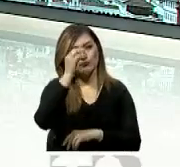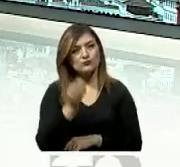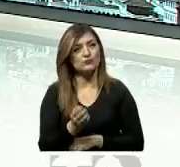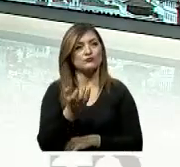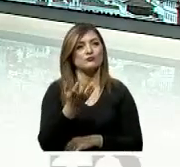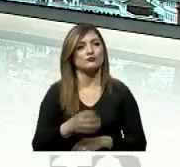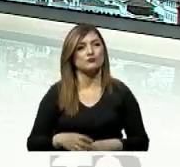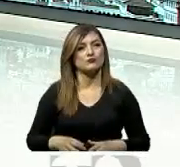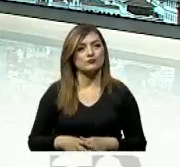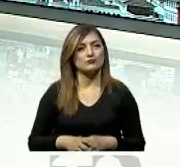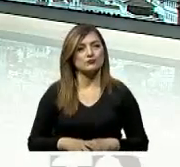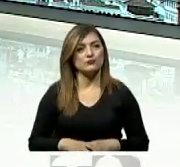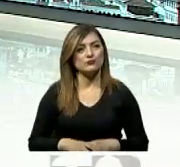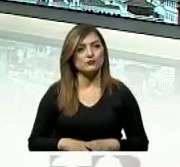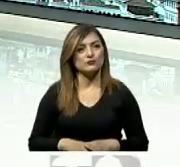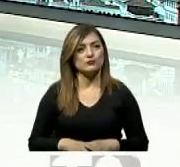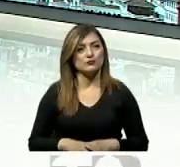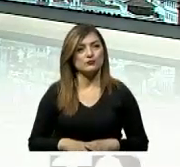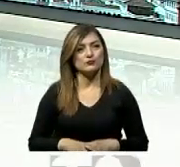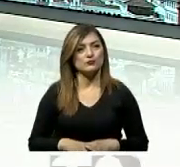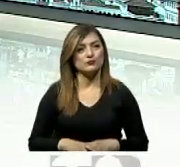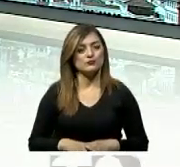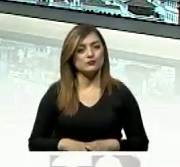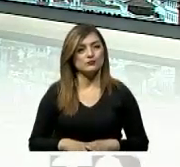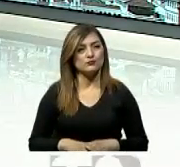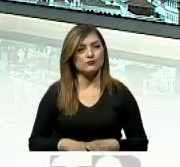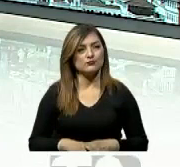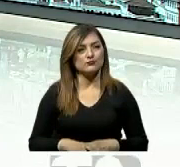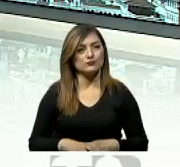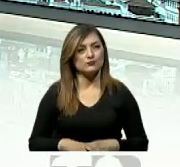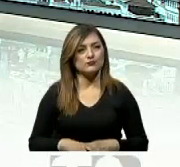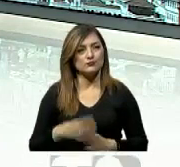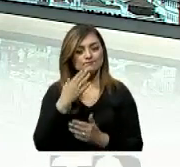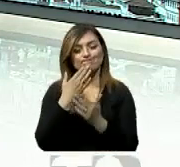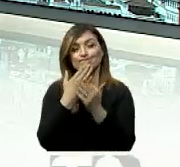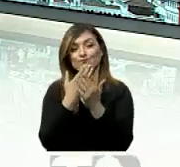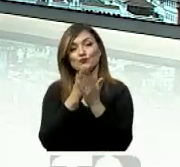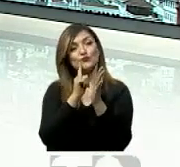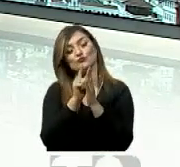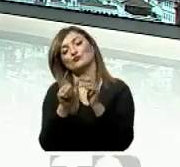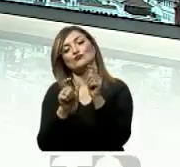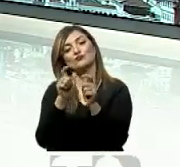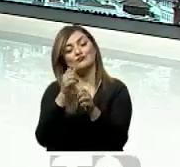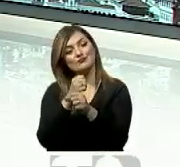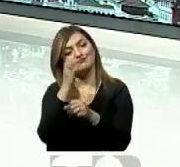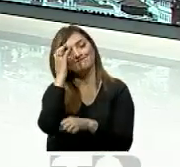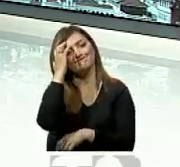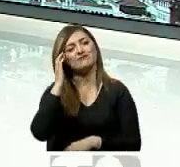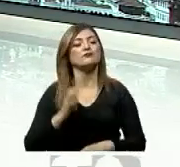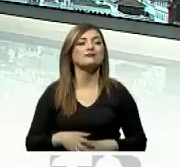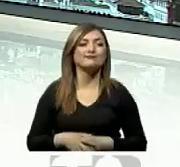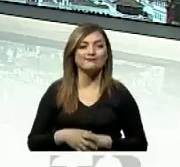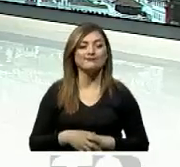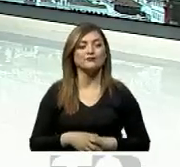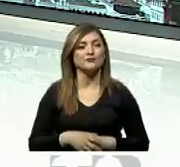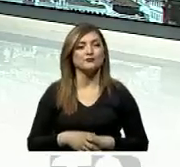Muy buenos días. Gracias, Steffi. Preocupante la denuncia que hacen los vecinos de este sector y más preocupante es